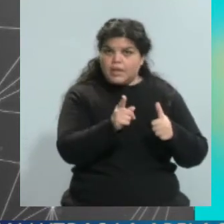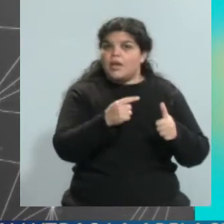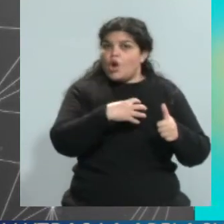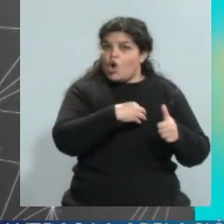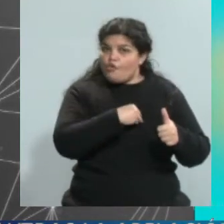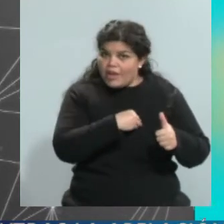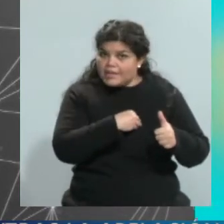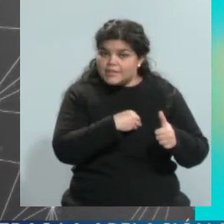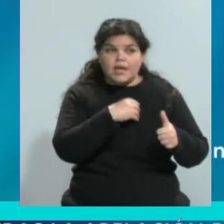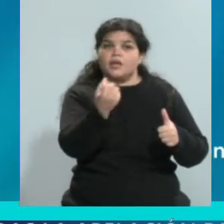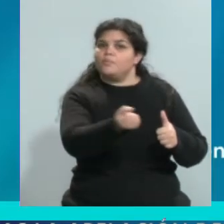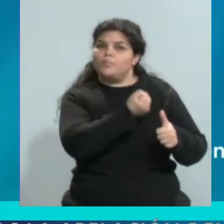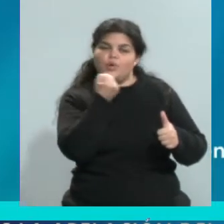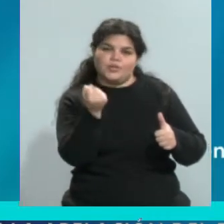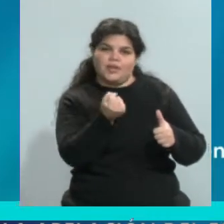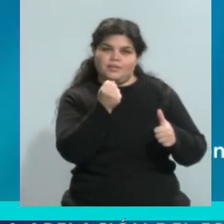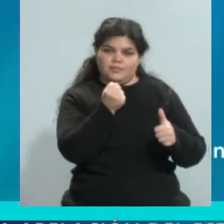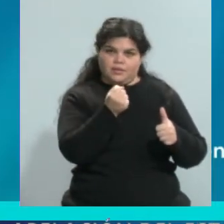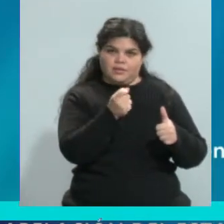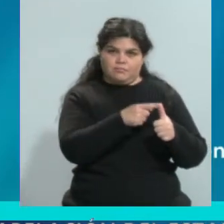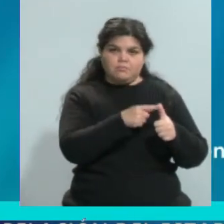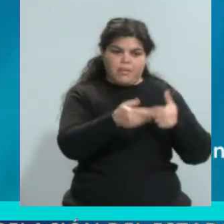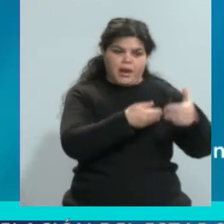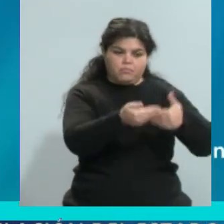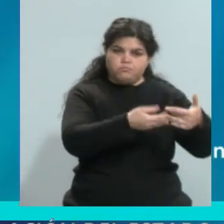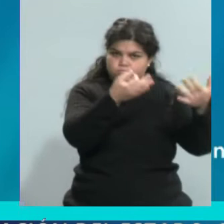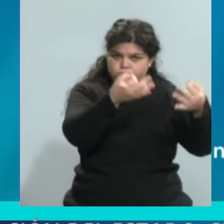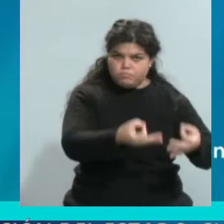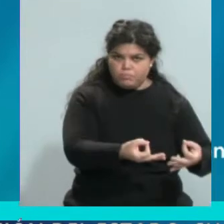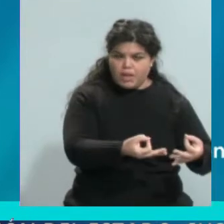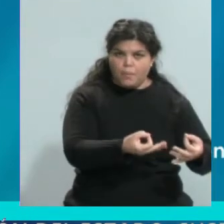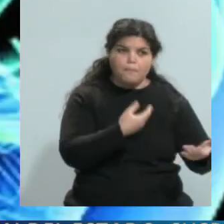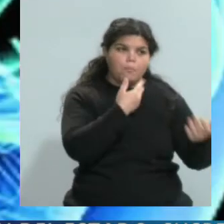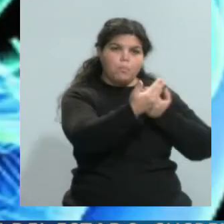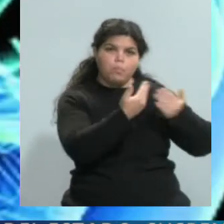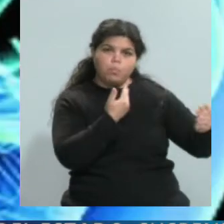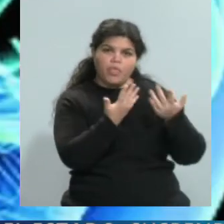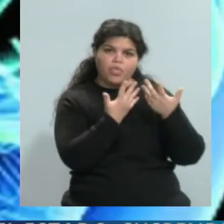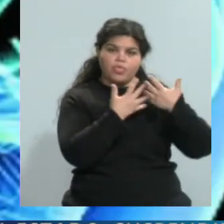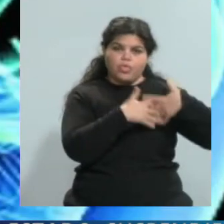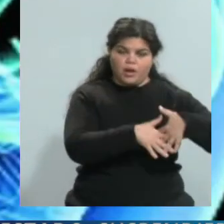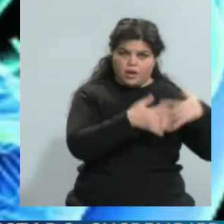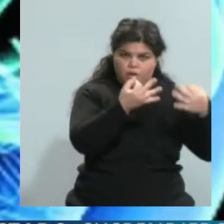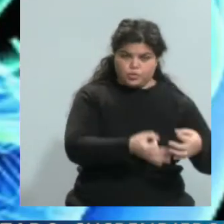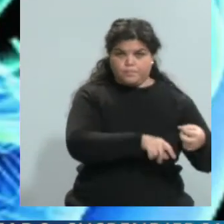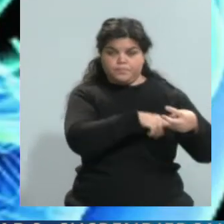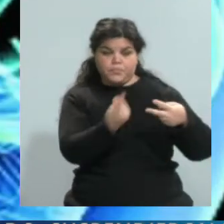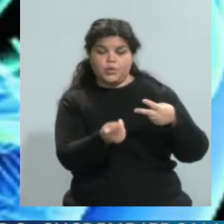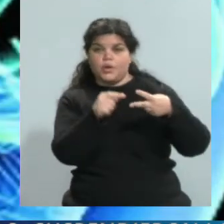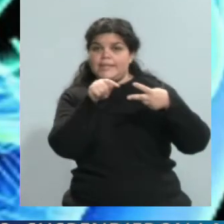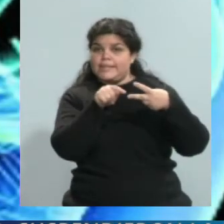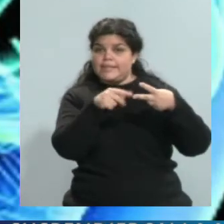coach para que pueda llevar en perspectiva la acción. ¿Bien? Primer plano. En segundo plano,